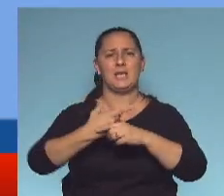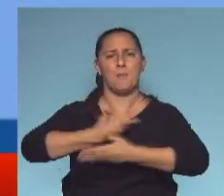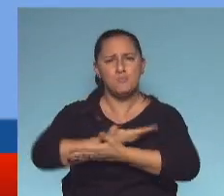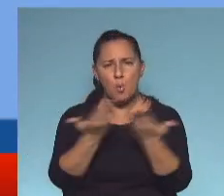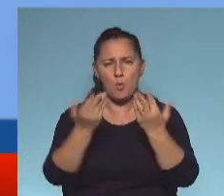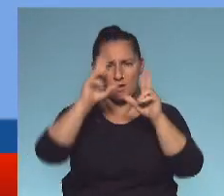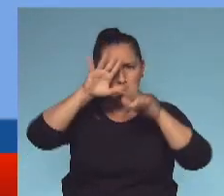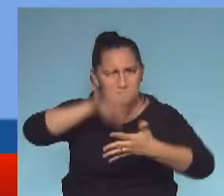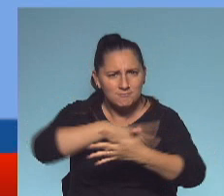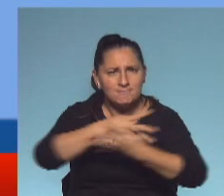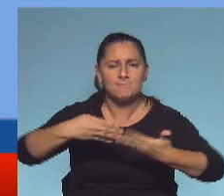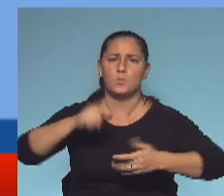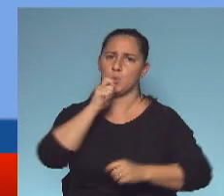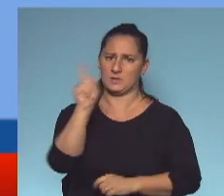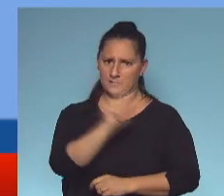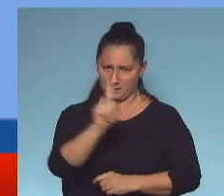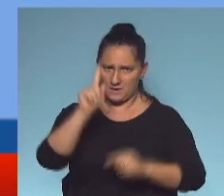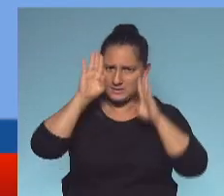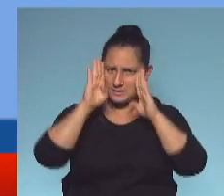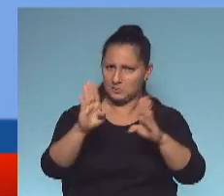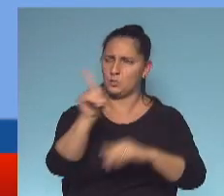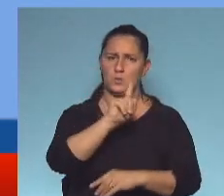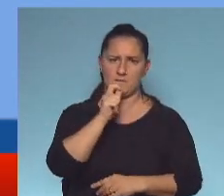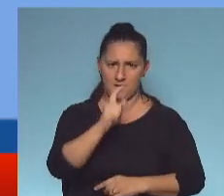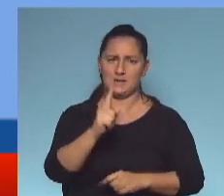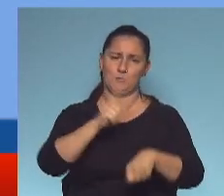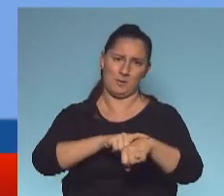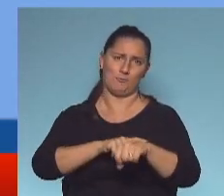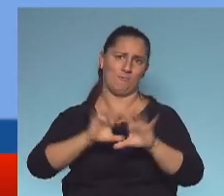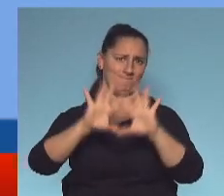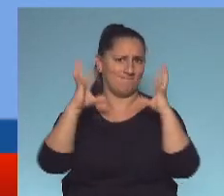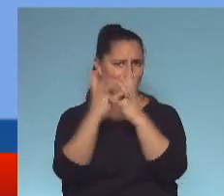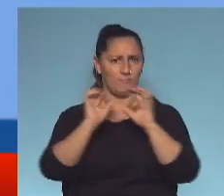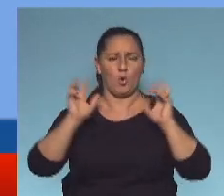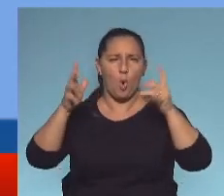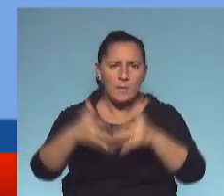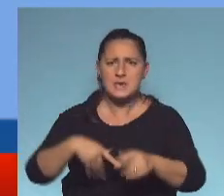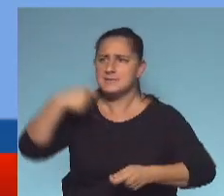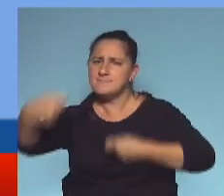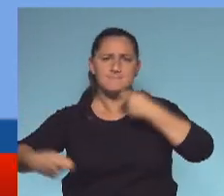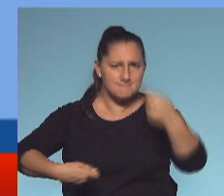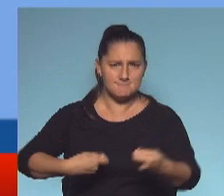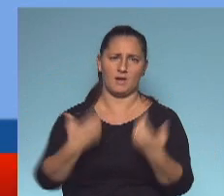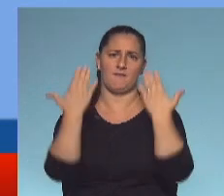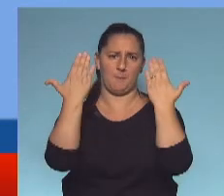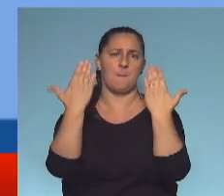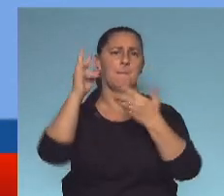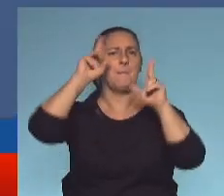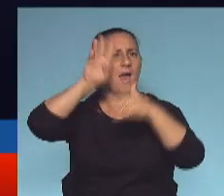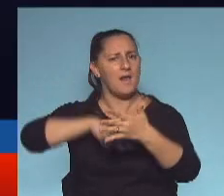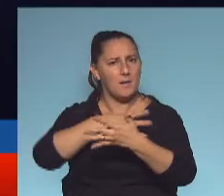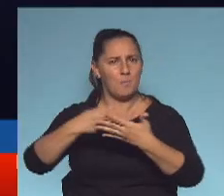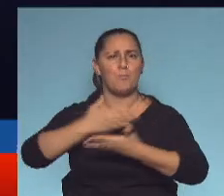mucho menos en el contexto que tenemos internacional de COVID y de fuentes de financiación. Así que felicidades por esa política pública, y